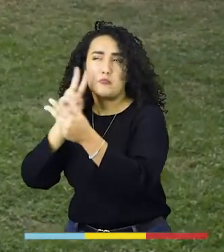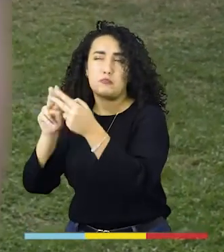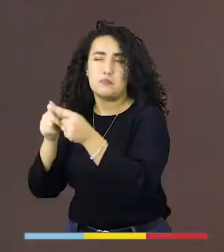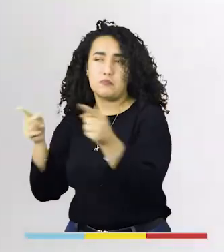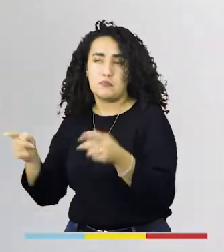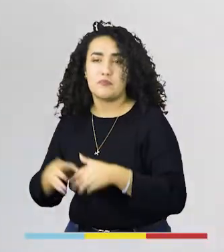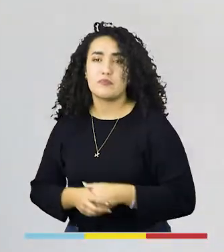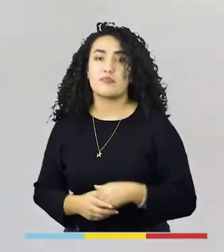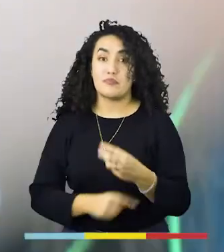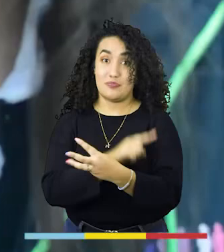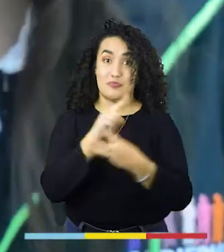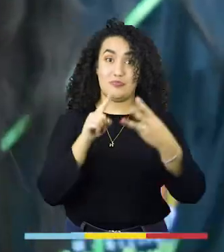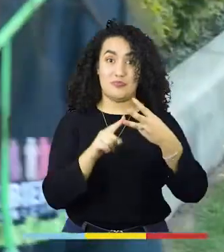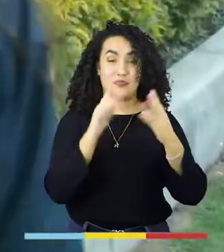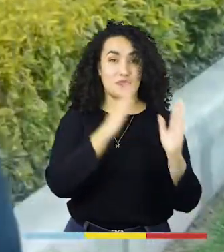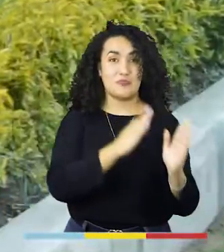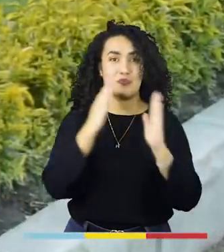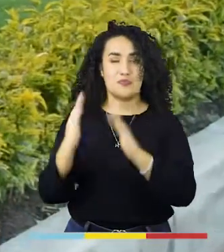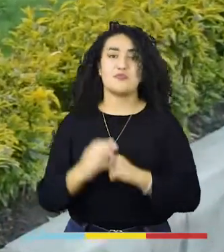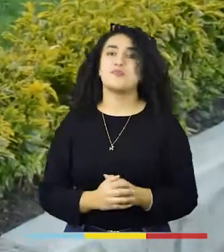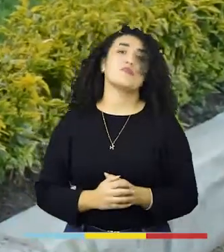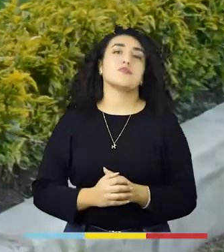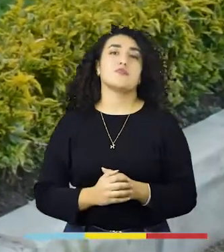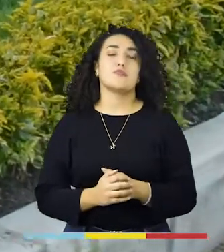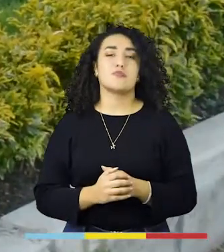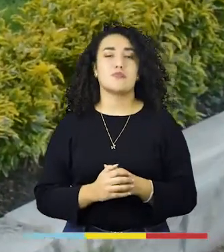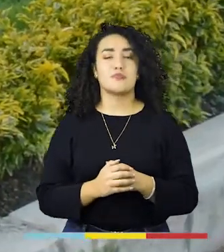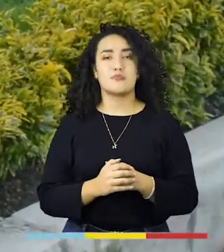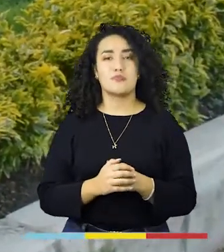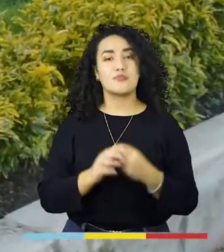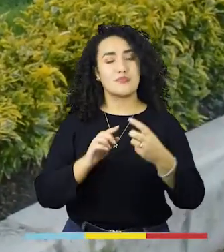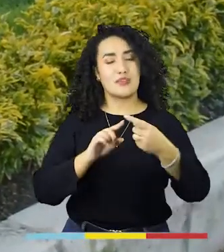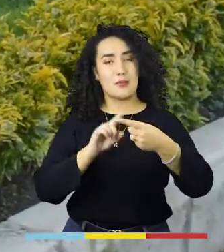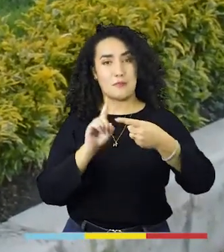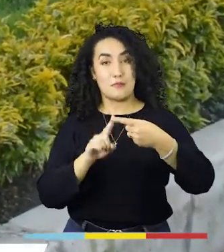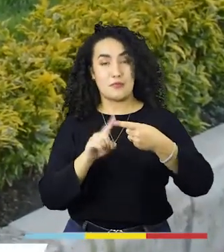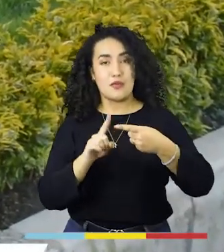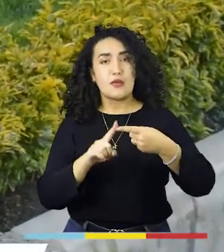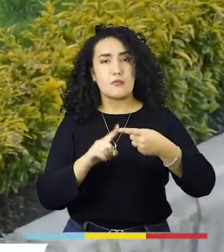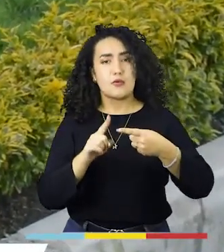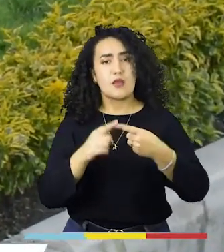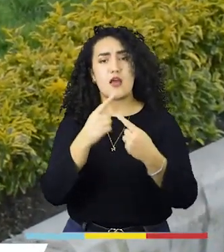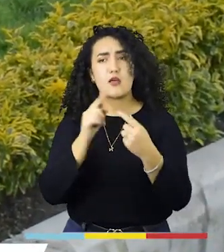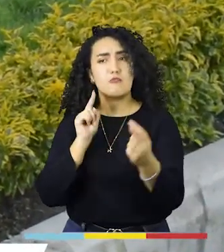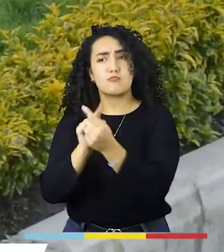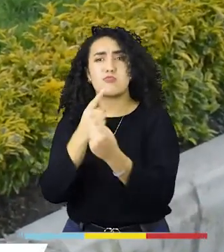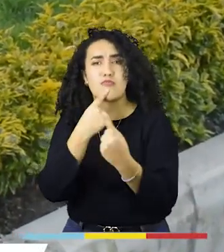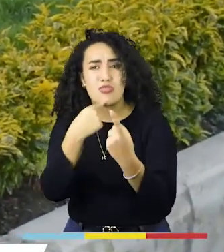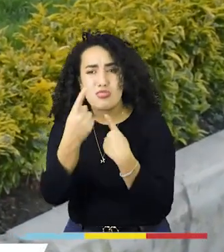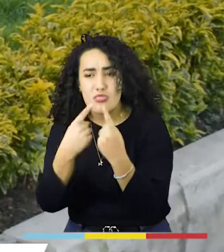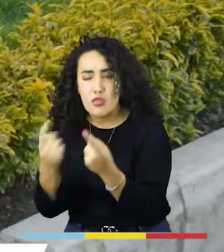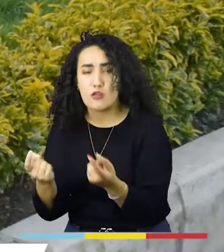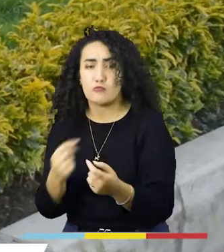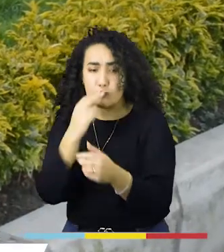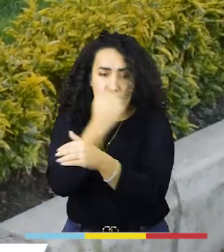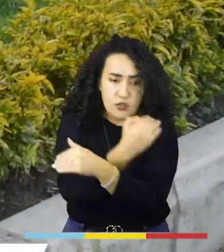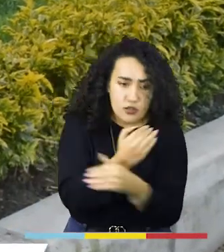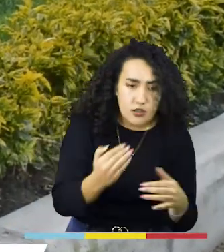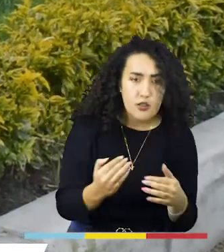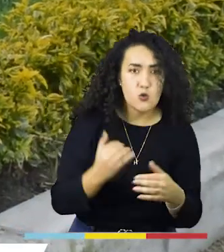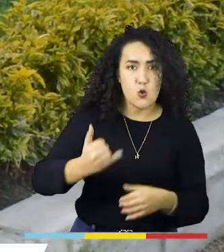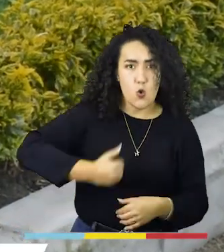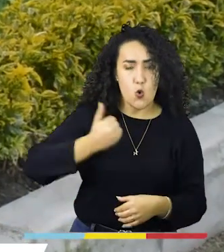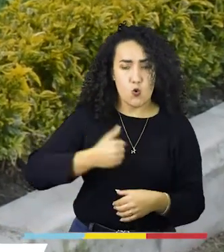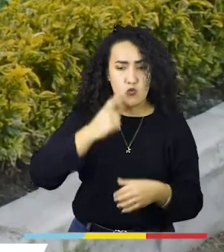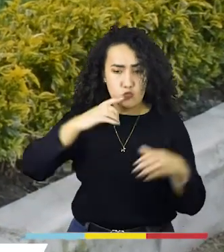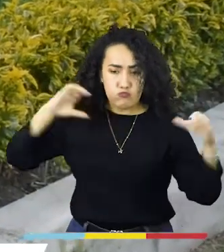gobernación. Ahora vamos con la tercera etapa. Esta consiste en tres procesos importantes. La primera, encuentros de diálogo.